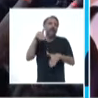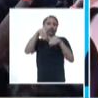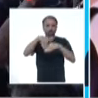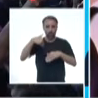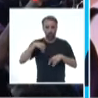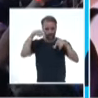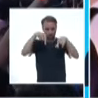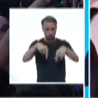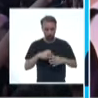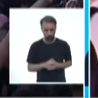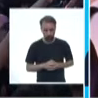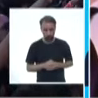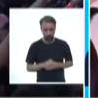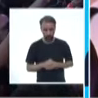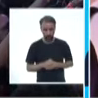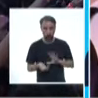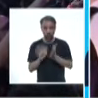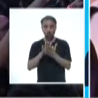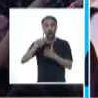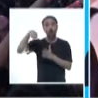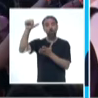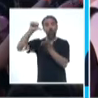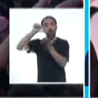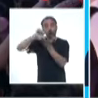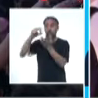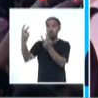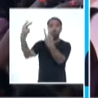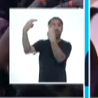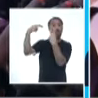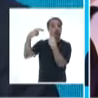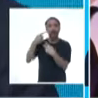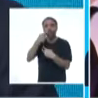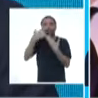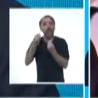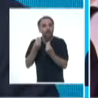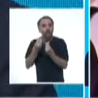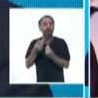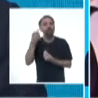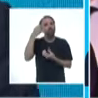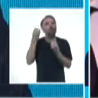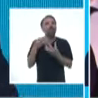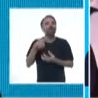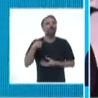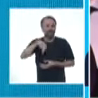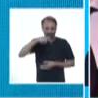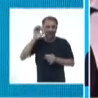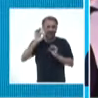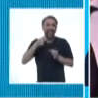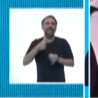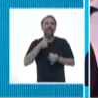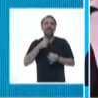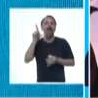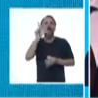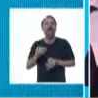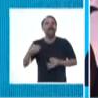el segundo con con mi ley en este caso y Y la verdad es que e claramente